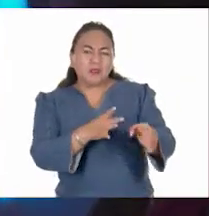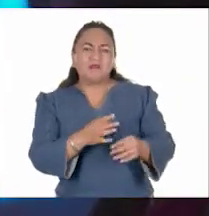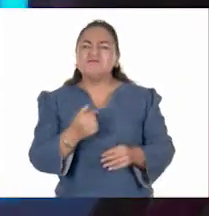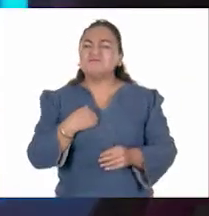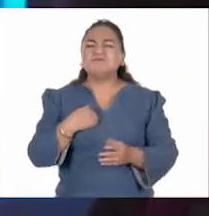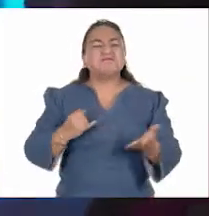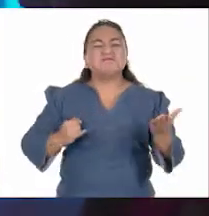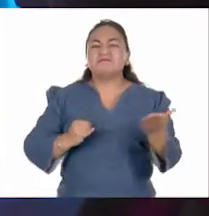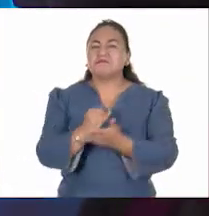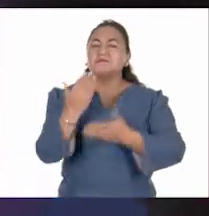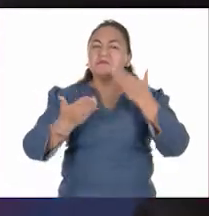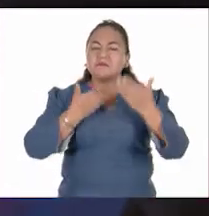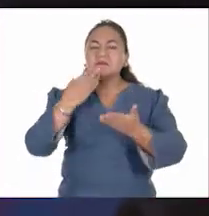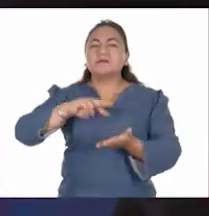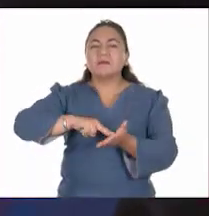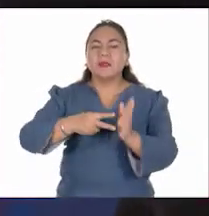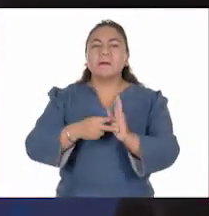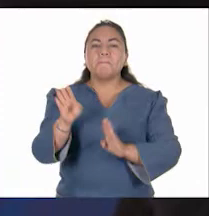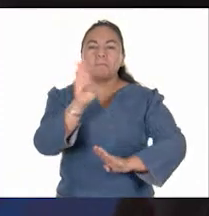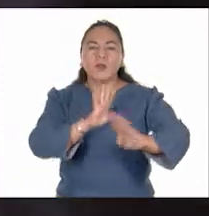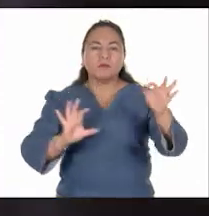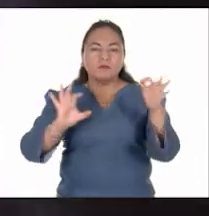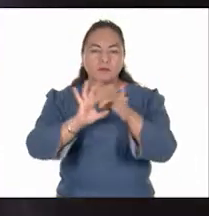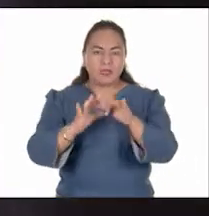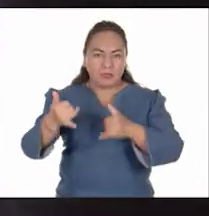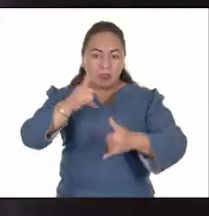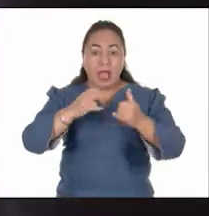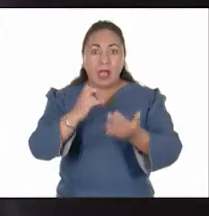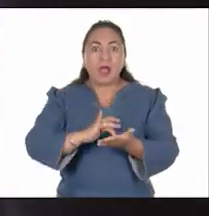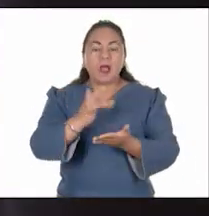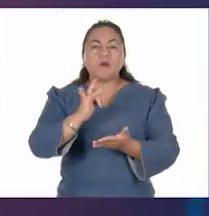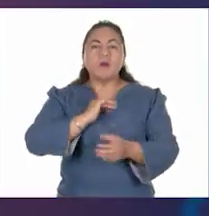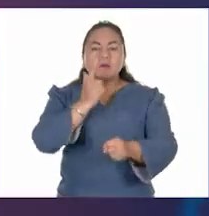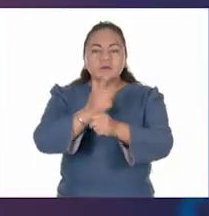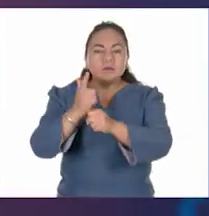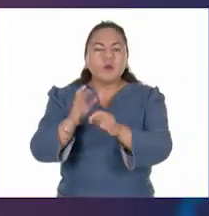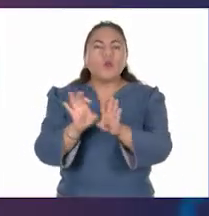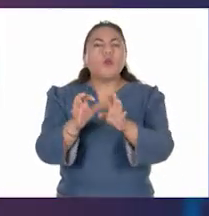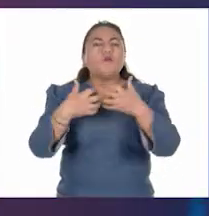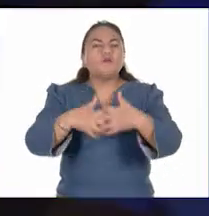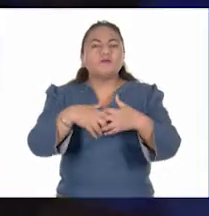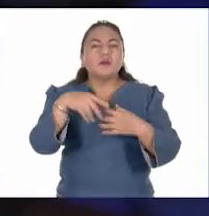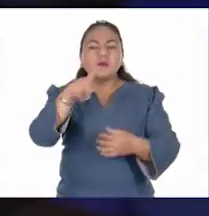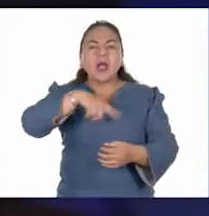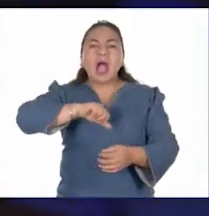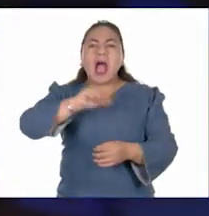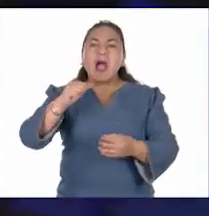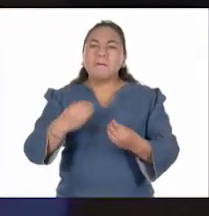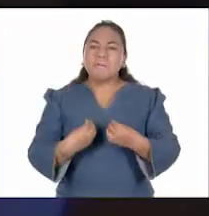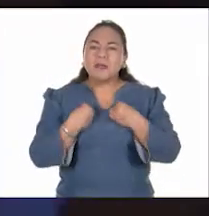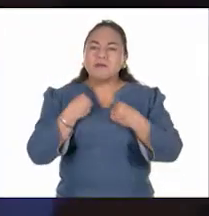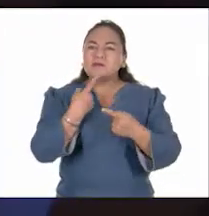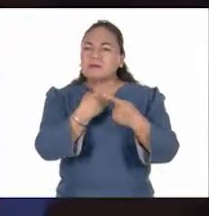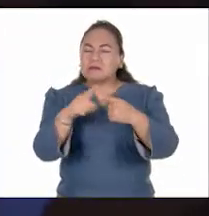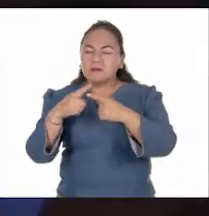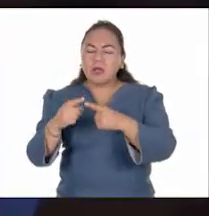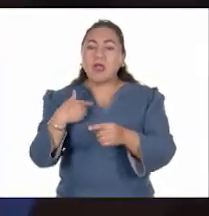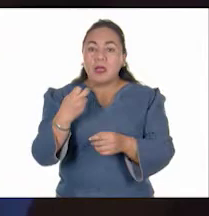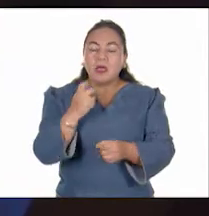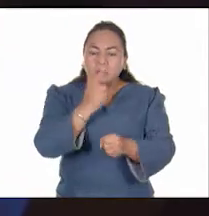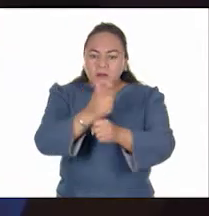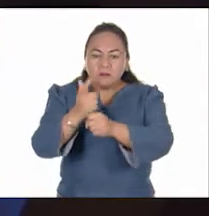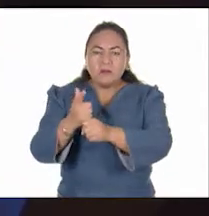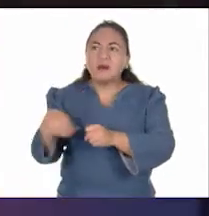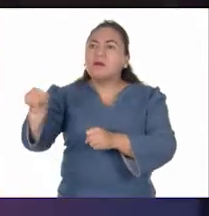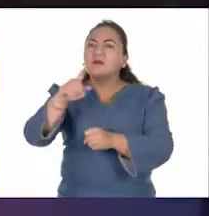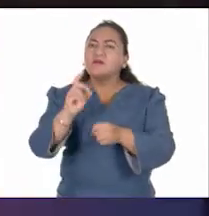Decidí estudiar ingeniería bioquímica porque me ayudó a entender cómo funcionaban los seres vivos, pero también empezó mi camino para descubrir soluciones que